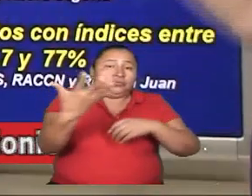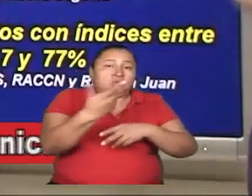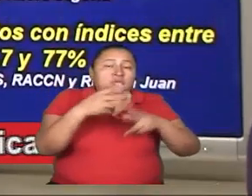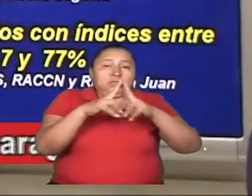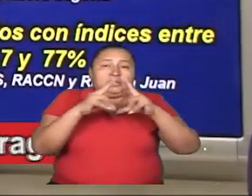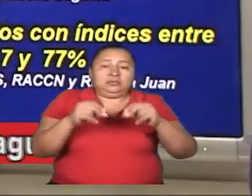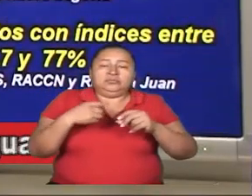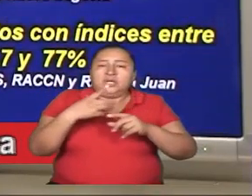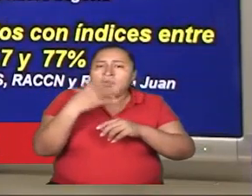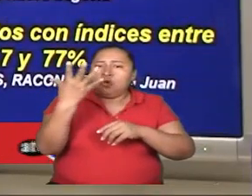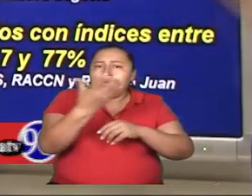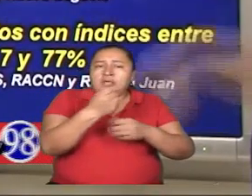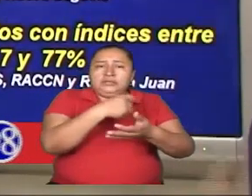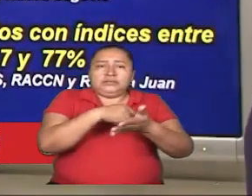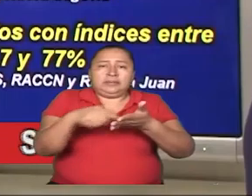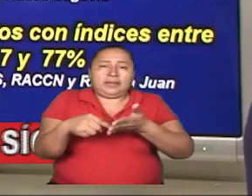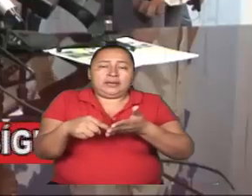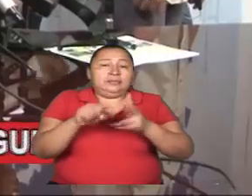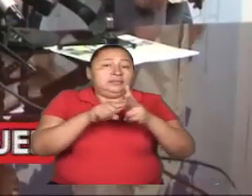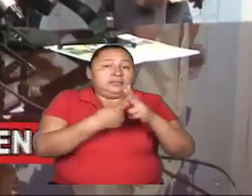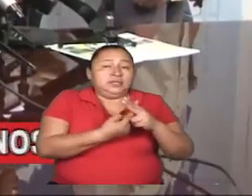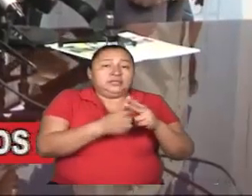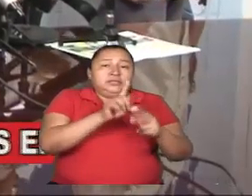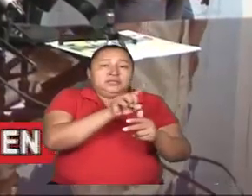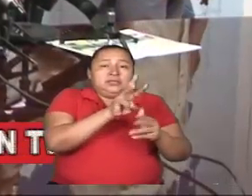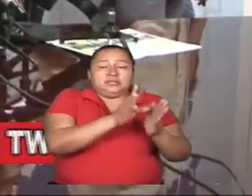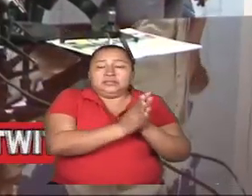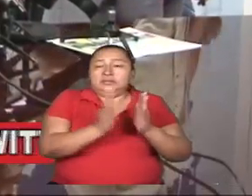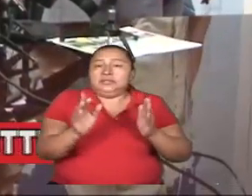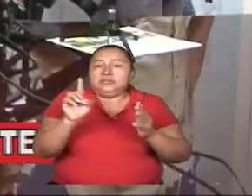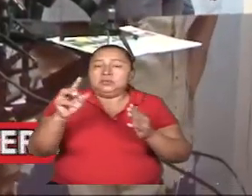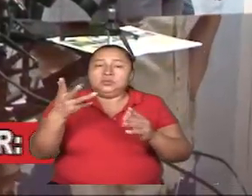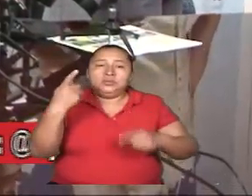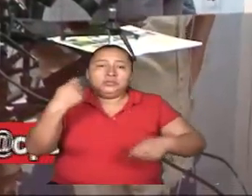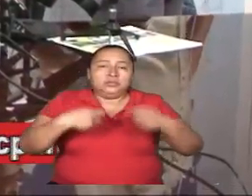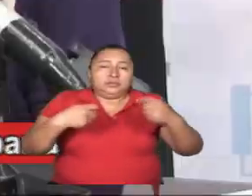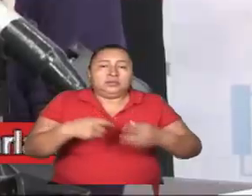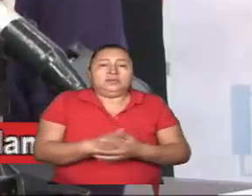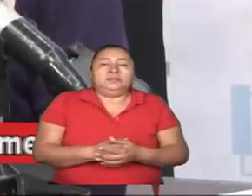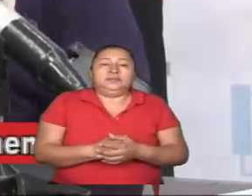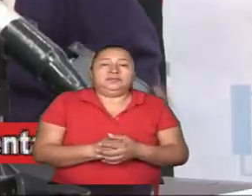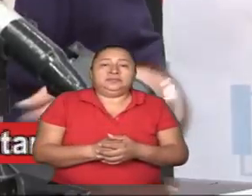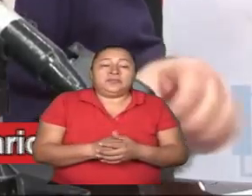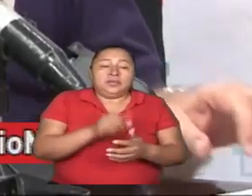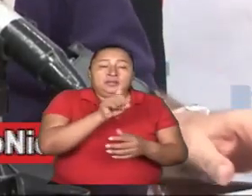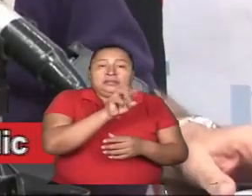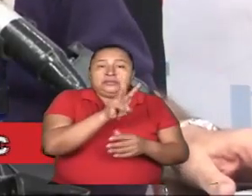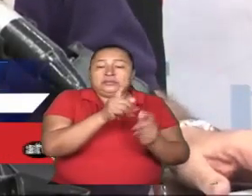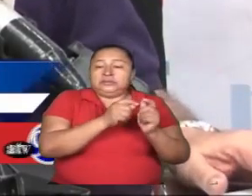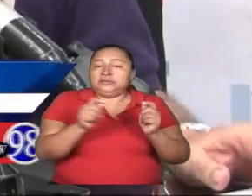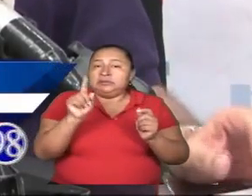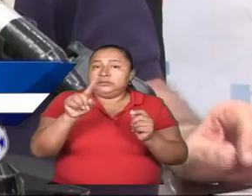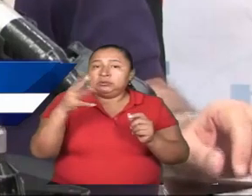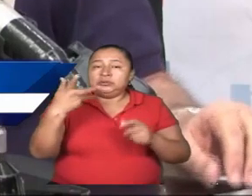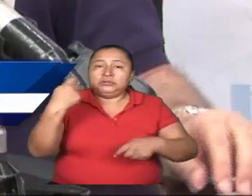nacional a lo largo de la semana comprendida del 13 al 19 de septiembre. Del 13 al 19 de